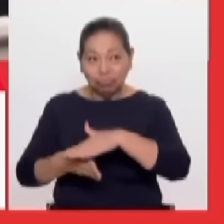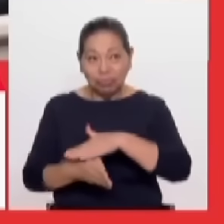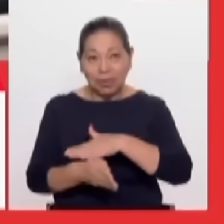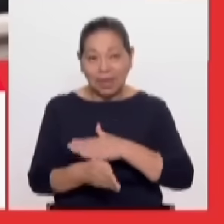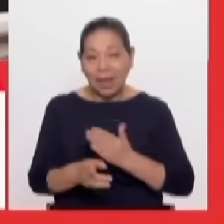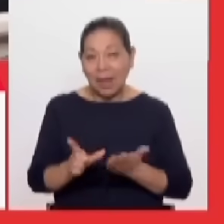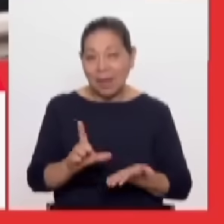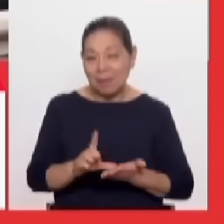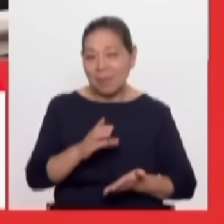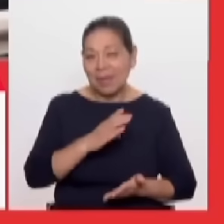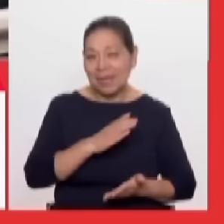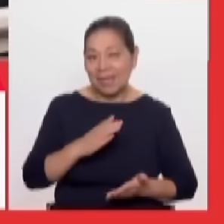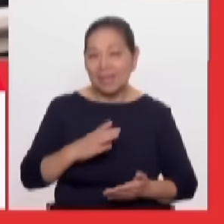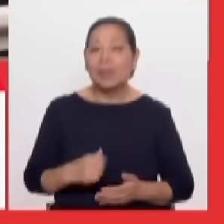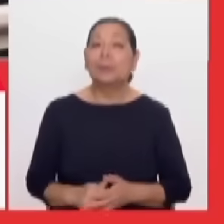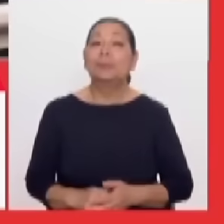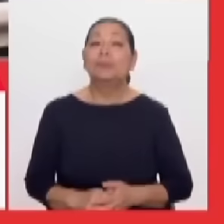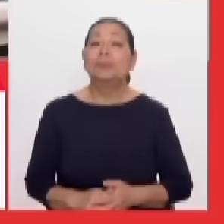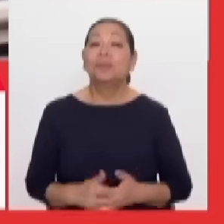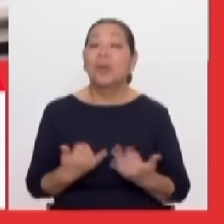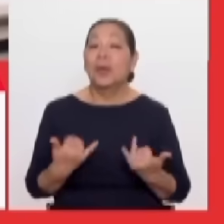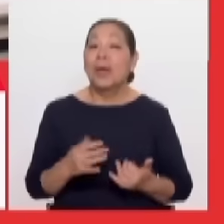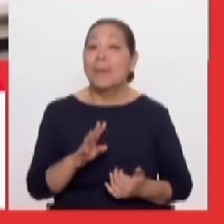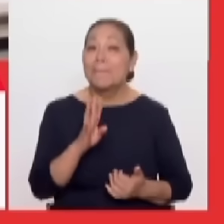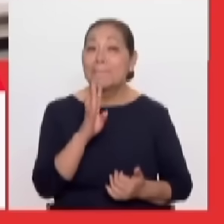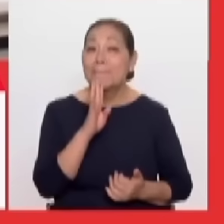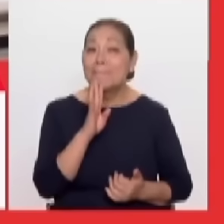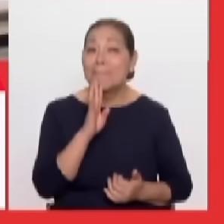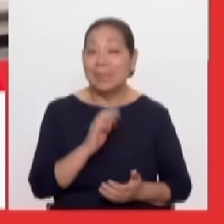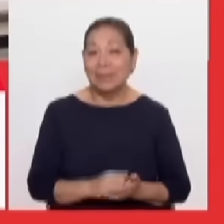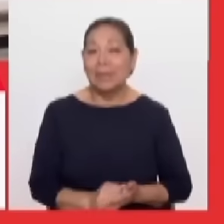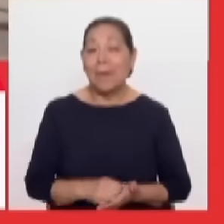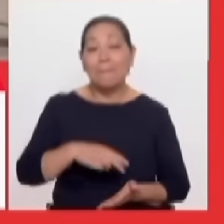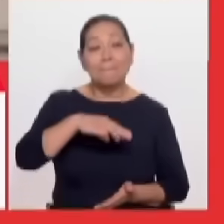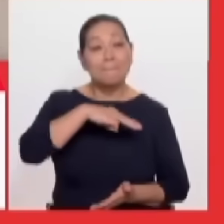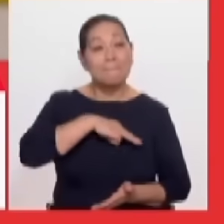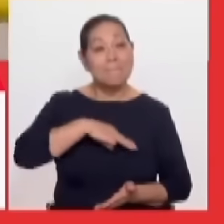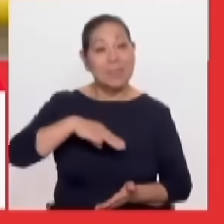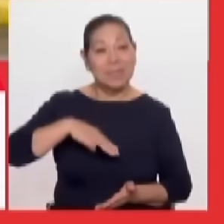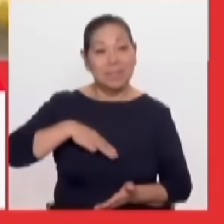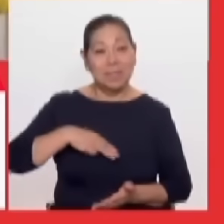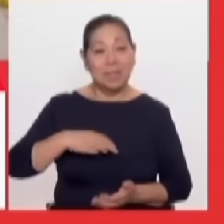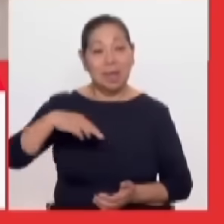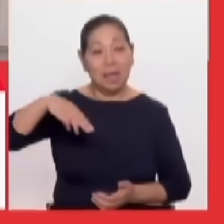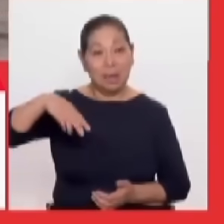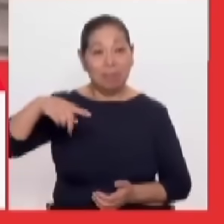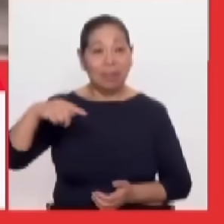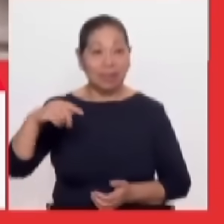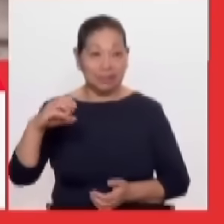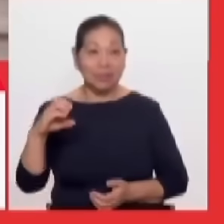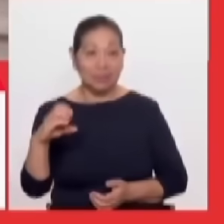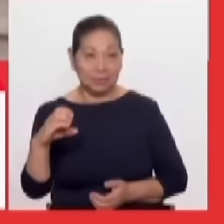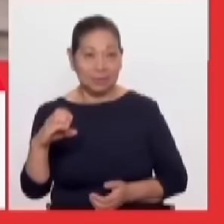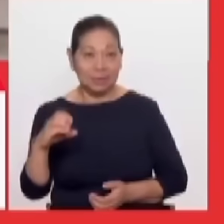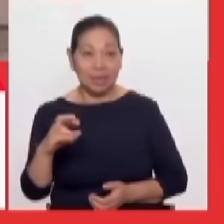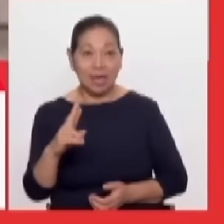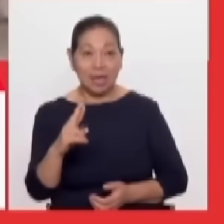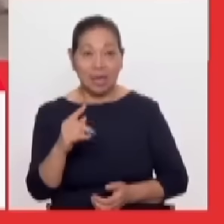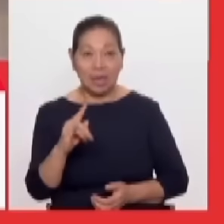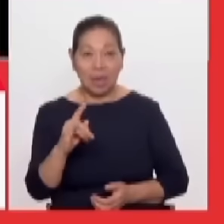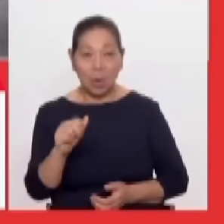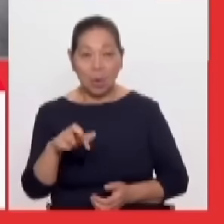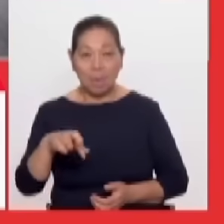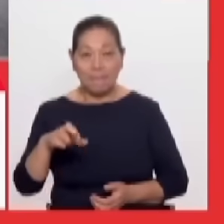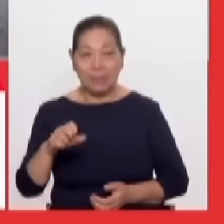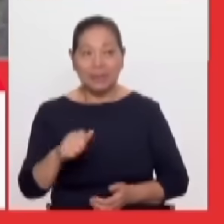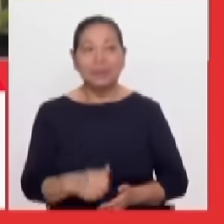Lima y Callao. A continuación, las palabras del ministro de Transportes y Comunicaciones, Raúl Pérez Reyes.